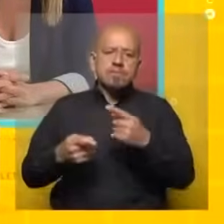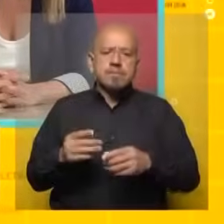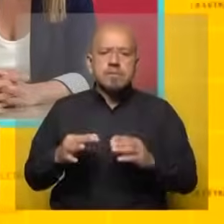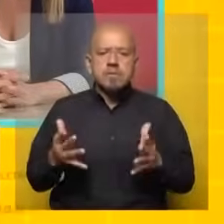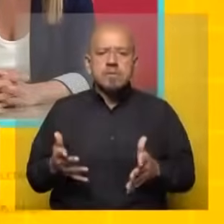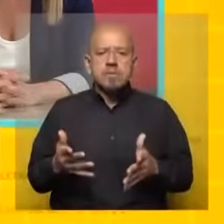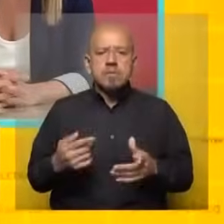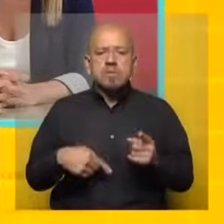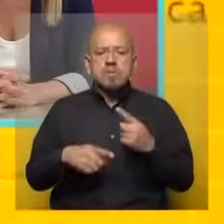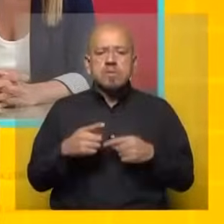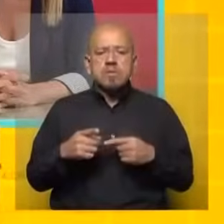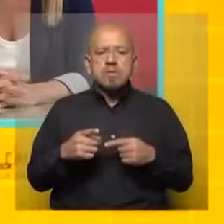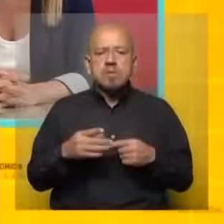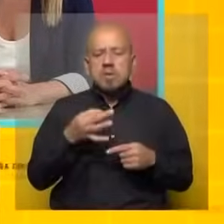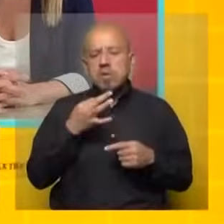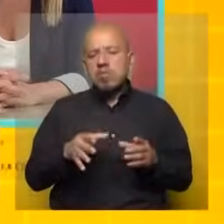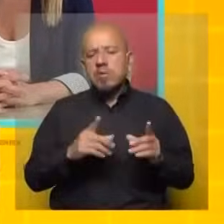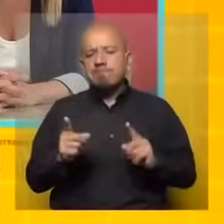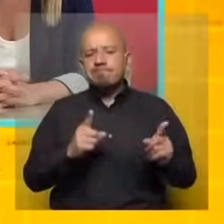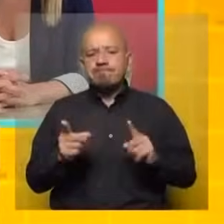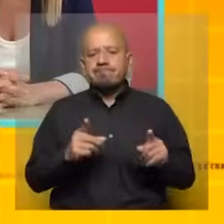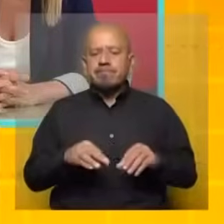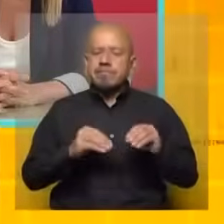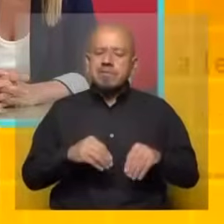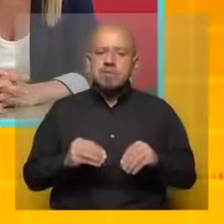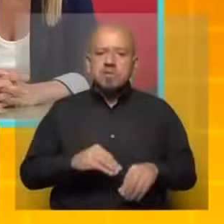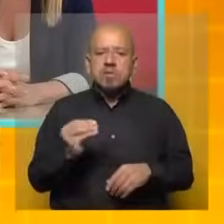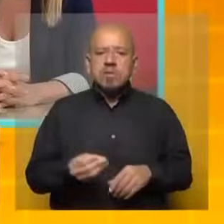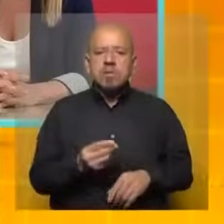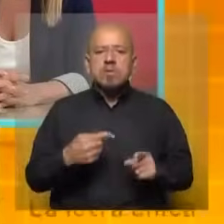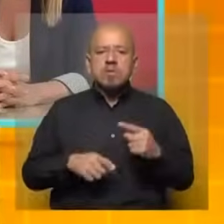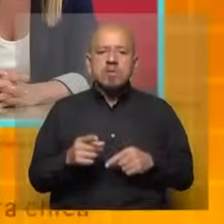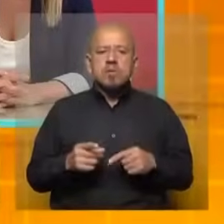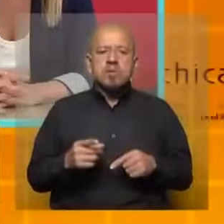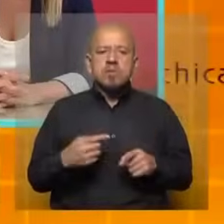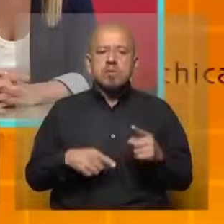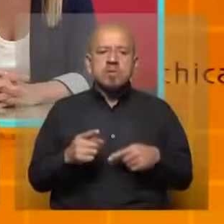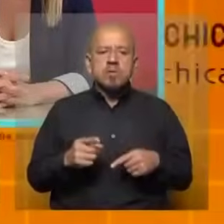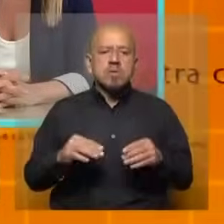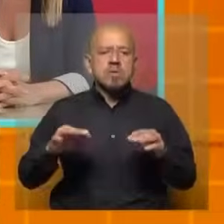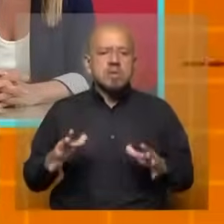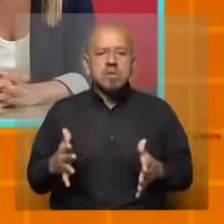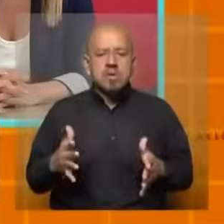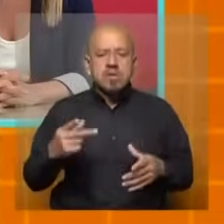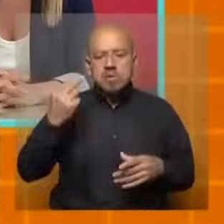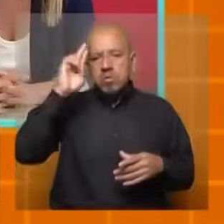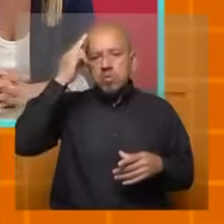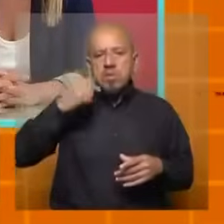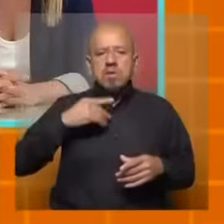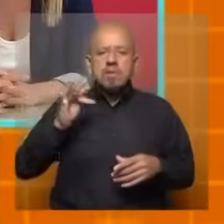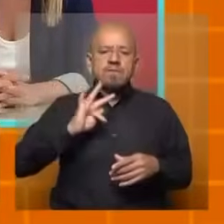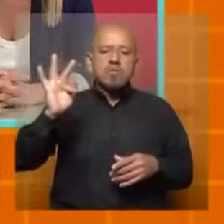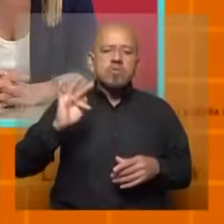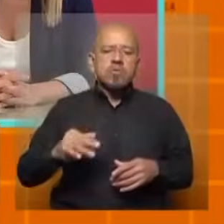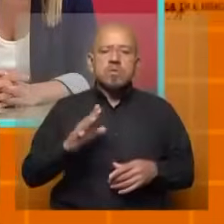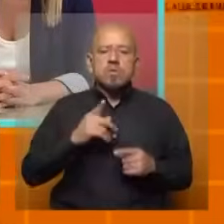perdido, ha comentado en alguna entrevista en este último gobierno, según su punto de vista. Eso va por un lado, pero por el otro, ¿qué es el Uruguay del futuro? ¿Qué